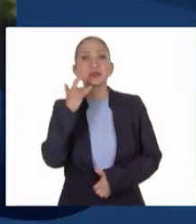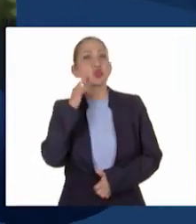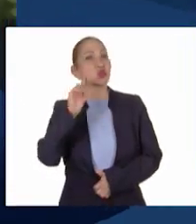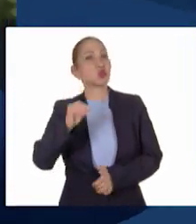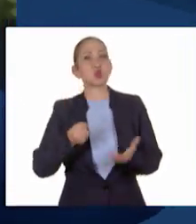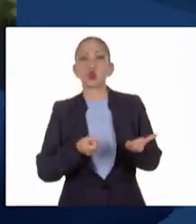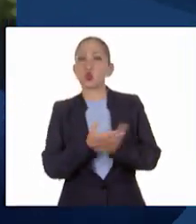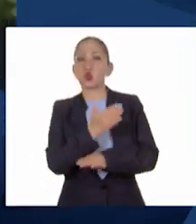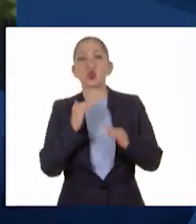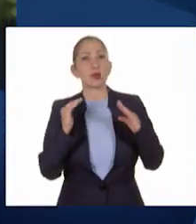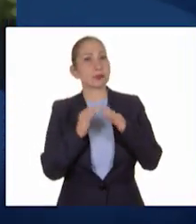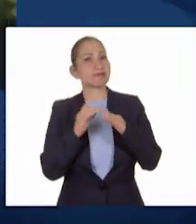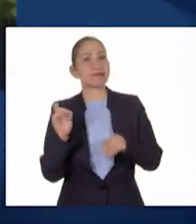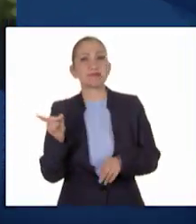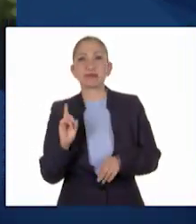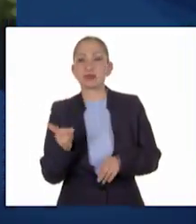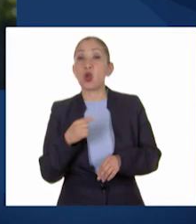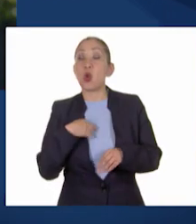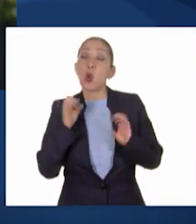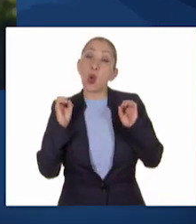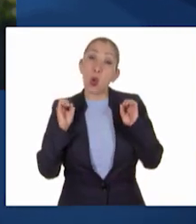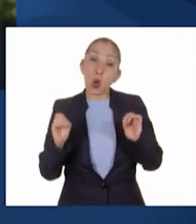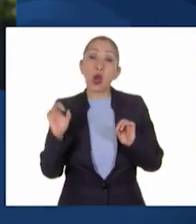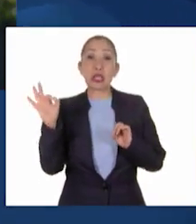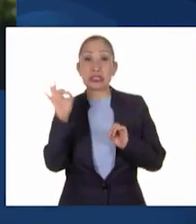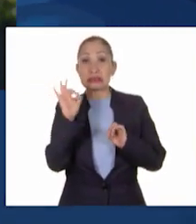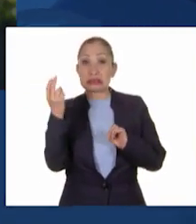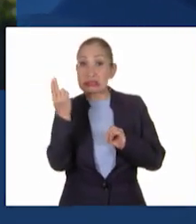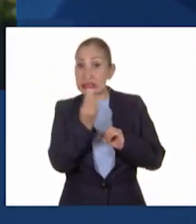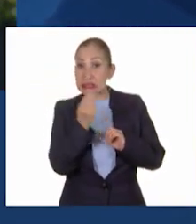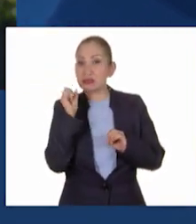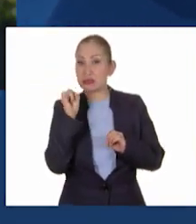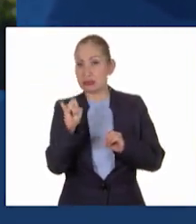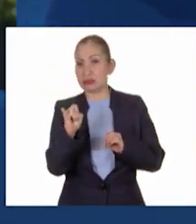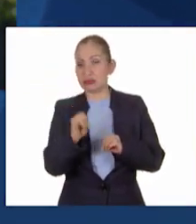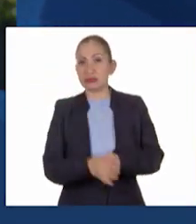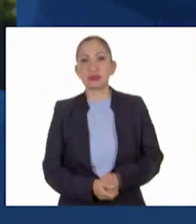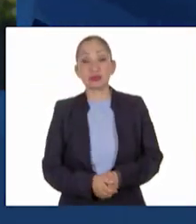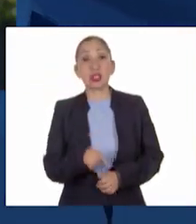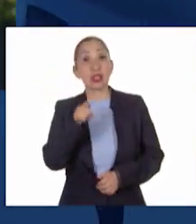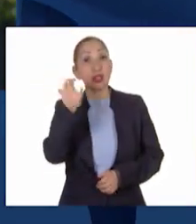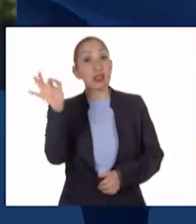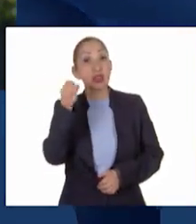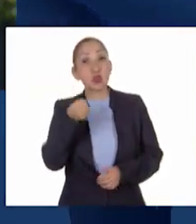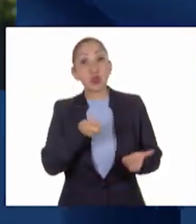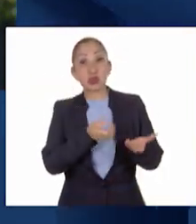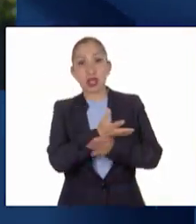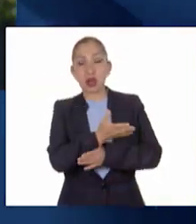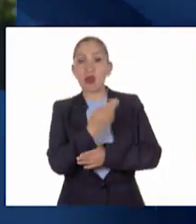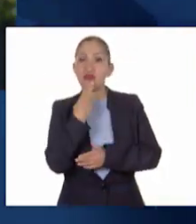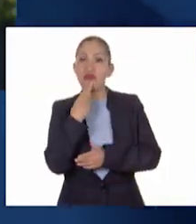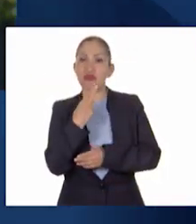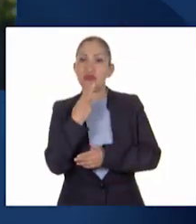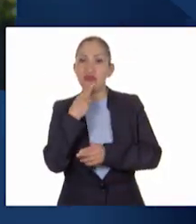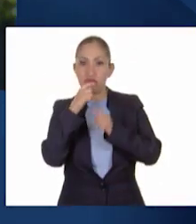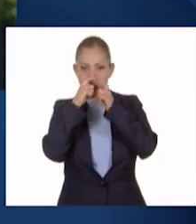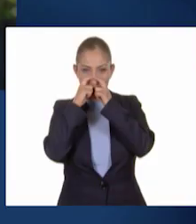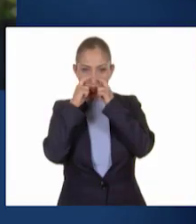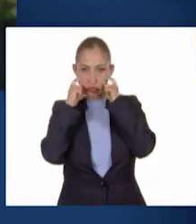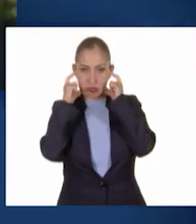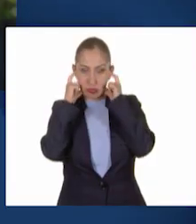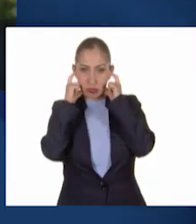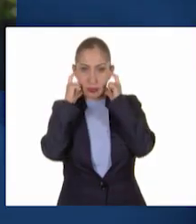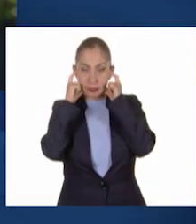no salir de casa a menos que sea muy necesario. Si lo haces, utiliza el